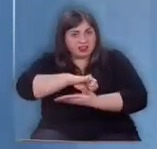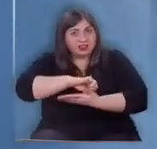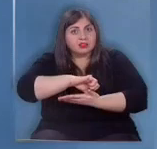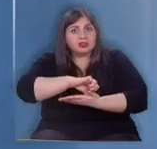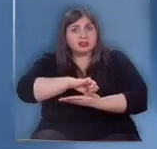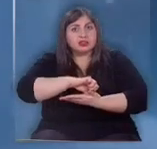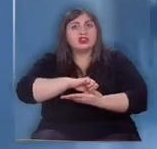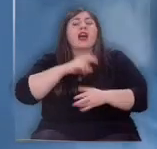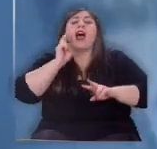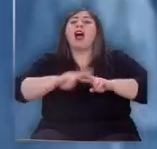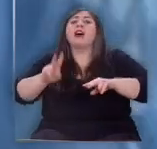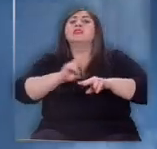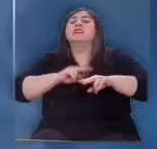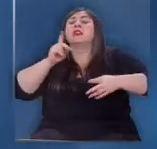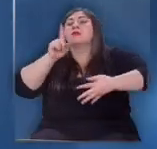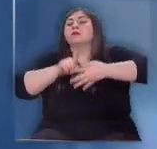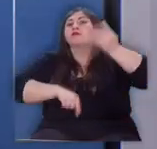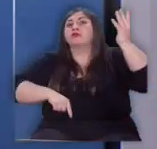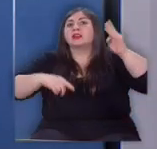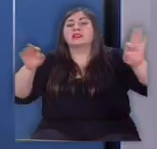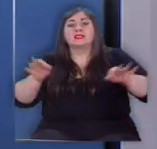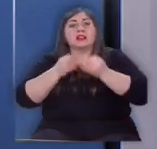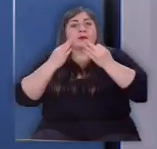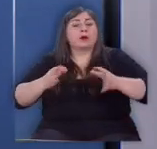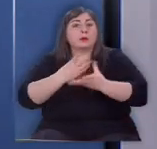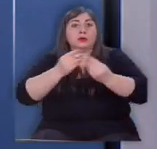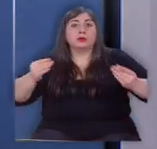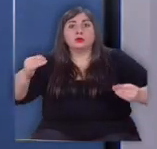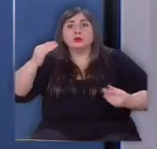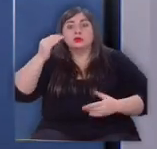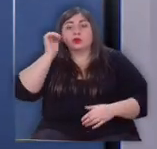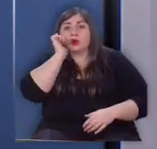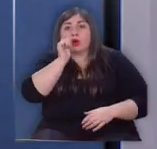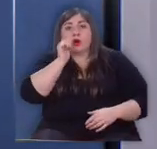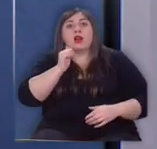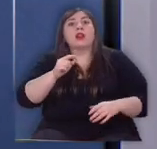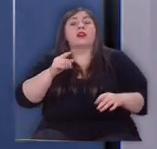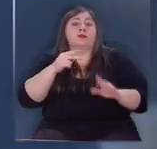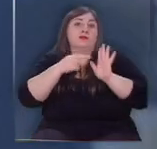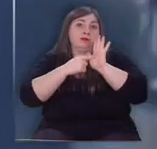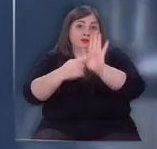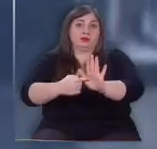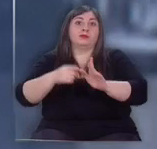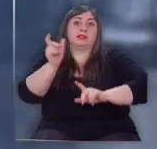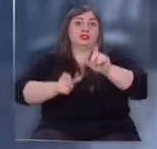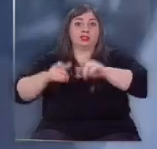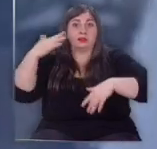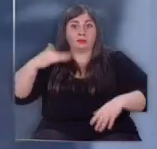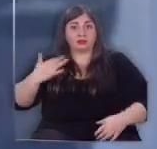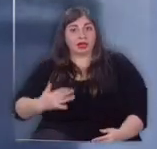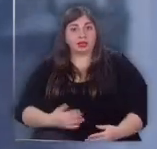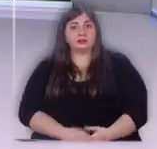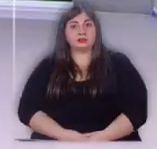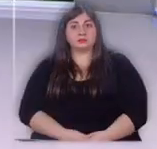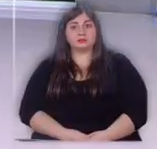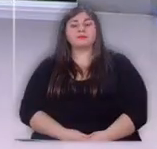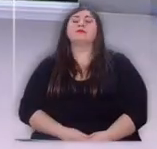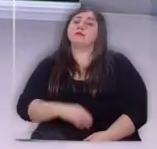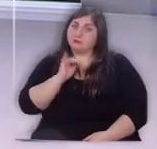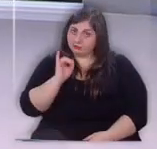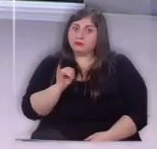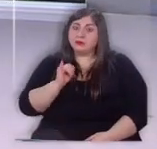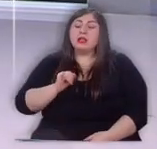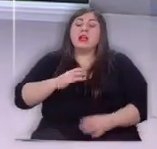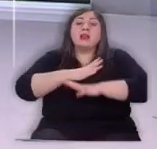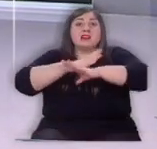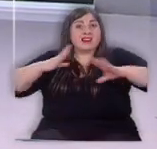realiza varias ceremonias, son varios días en que se hacen estas ceremonias, poniendo una cantidad importante de personas. Sí, está exponiendo una gran cantidad de